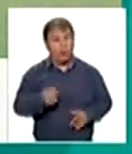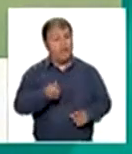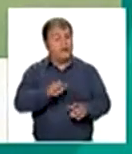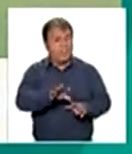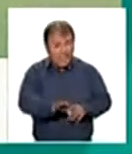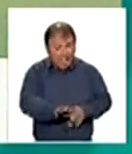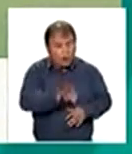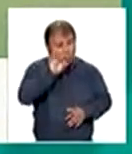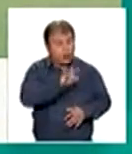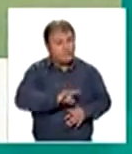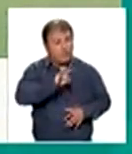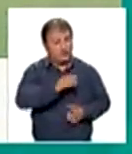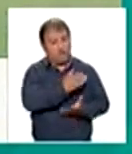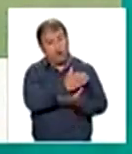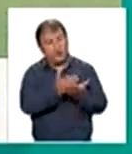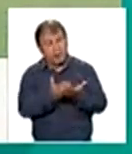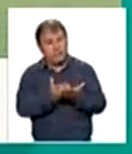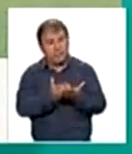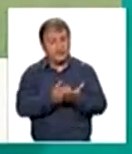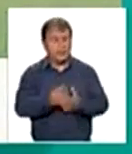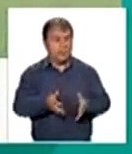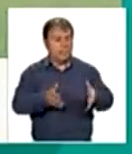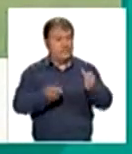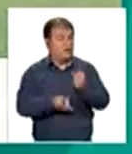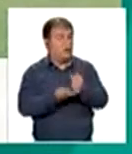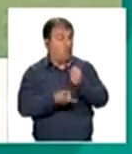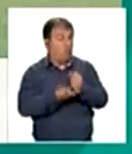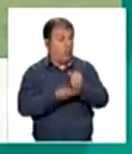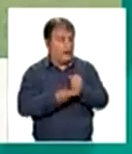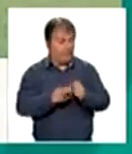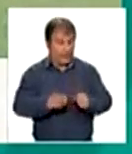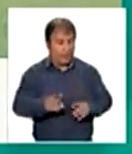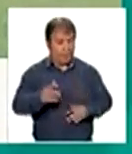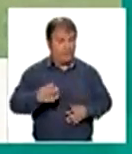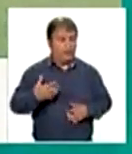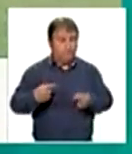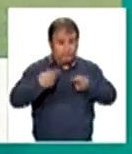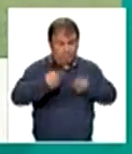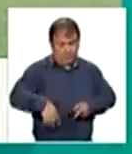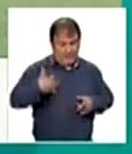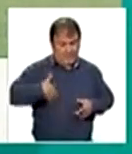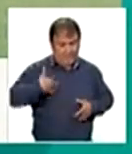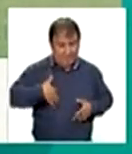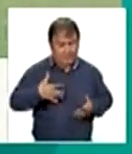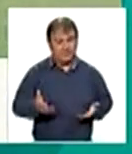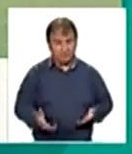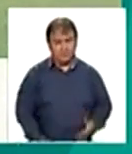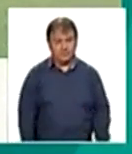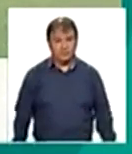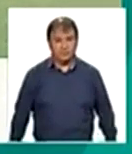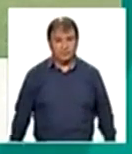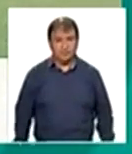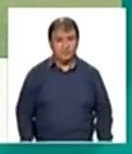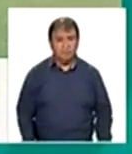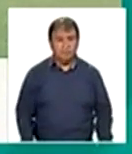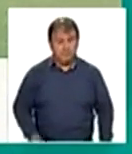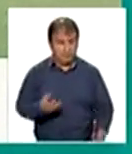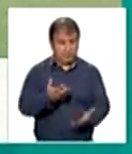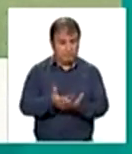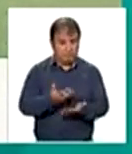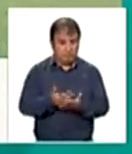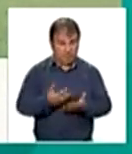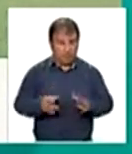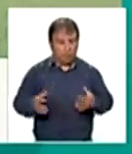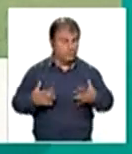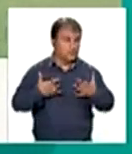toma la otra parte, la otra muestra que se realizó el mismo día, ajá, en el cual se jugó ese partido. Bien, pero el tema de